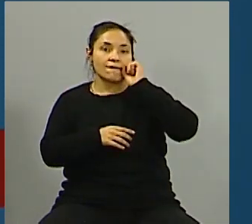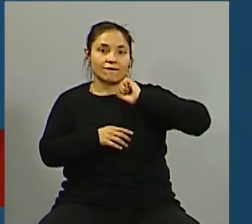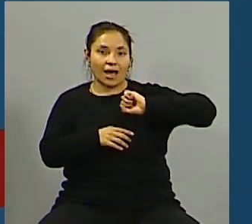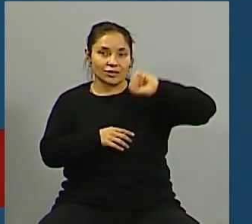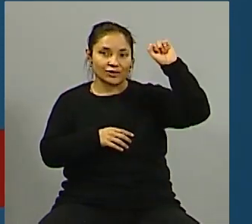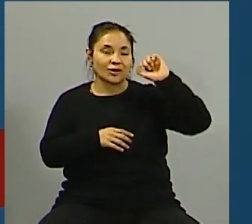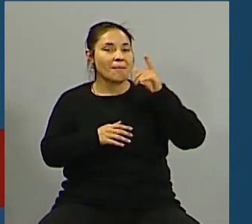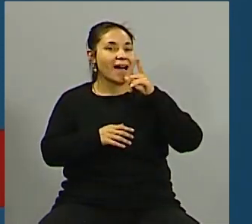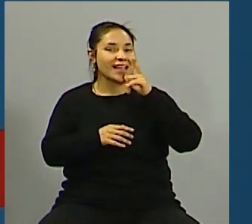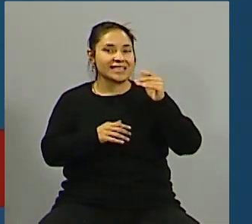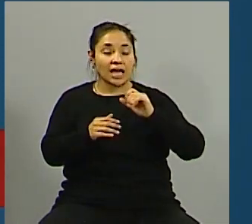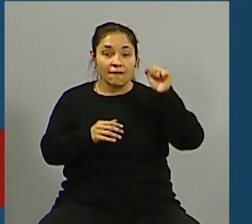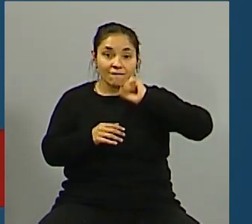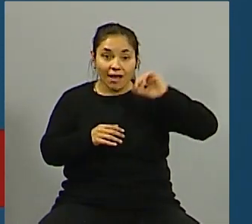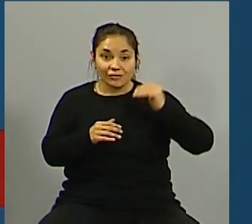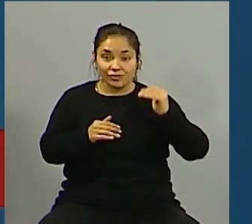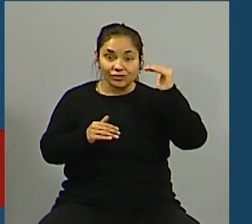se retroalimenta a sí mismo